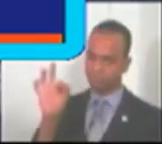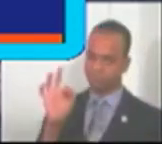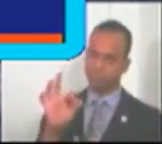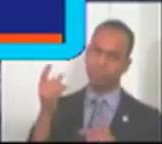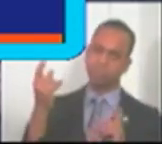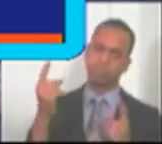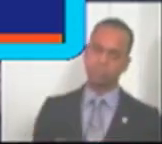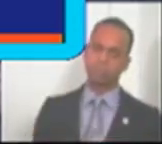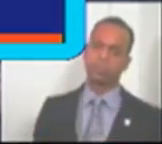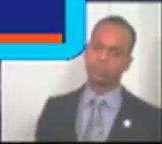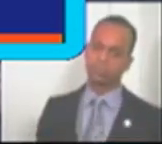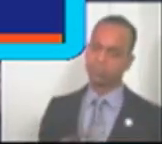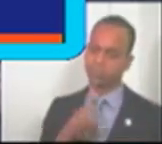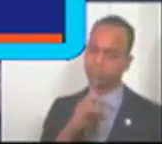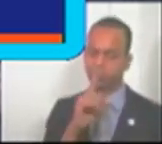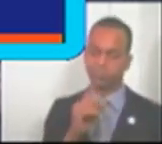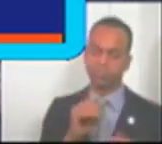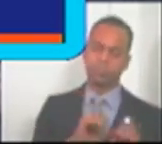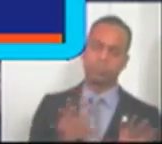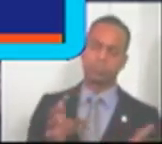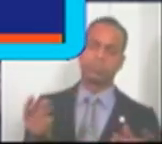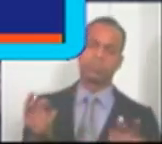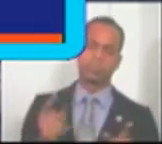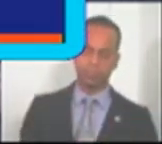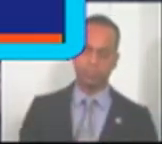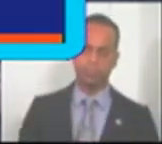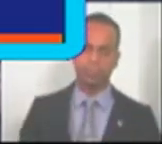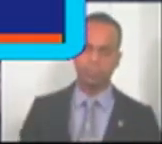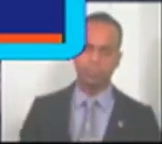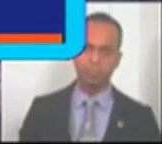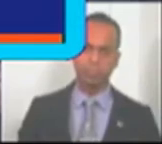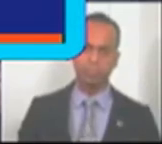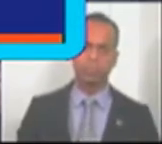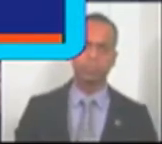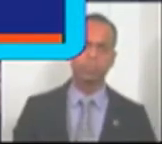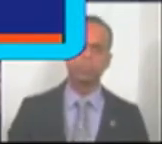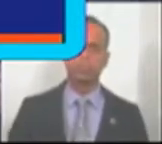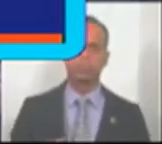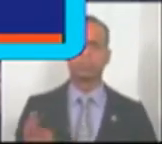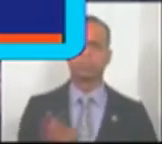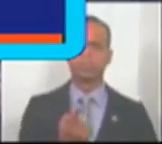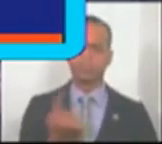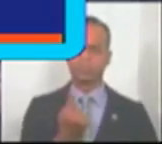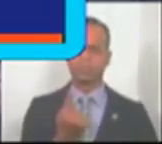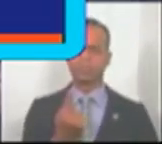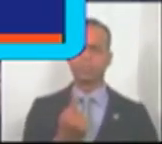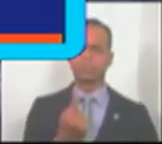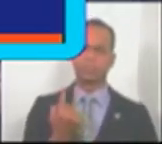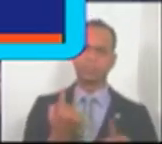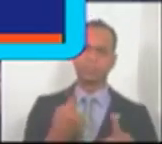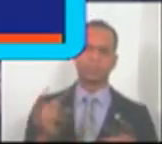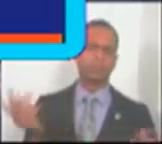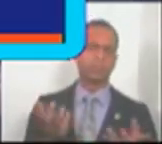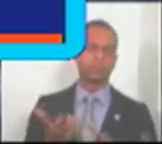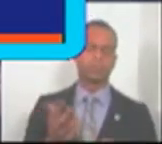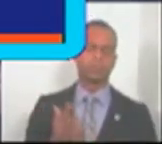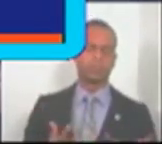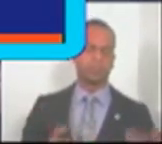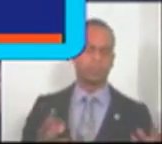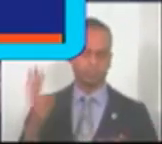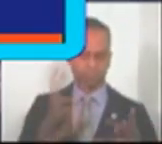colocado ante una realidad increíble. Y es que lo único cierto es la